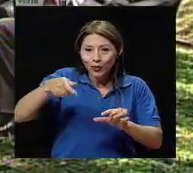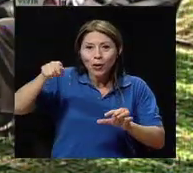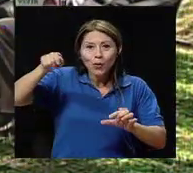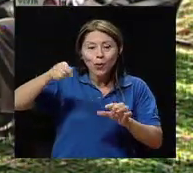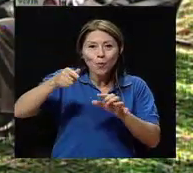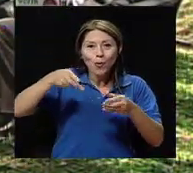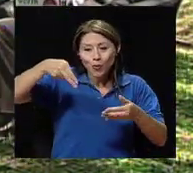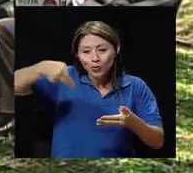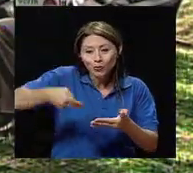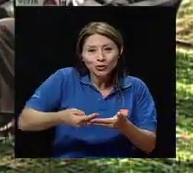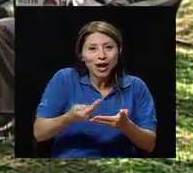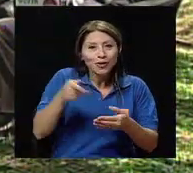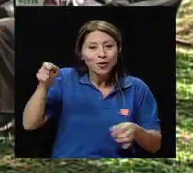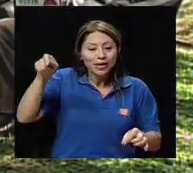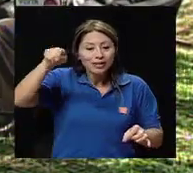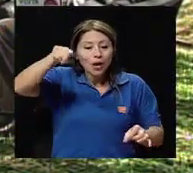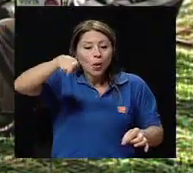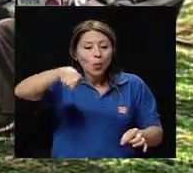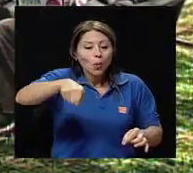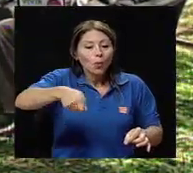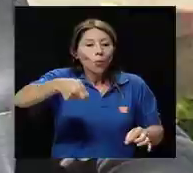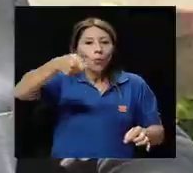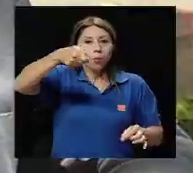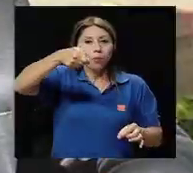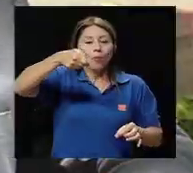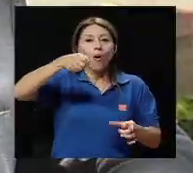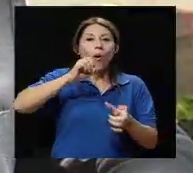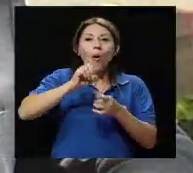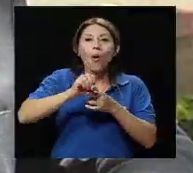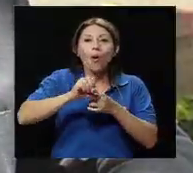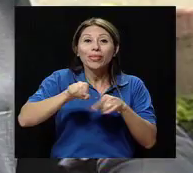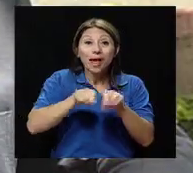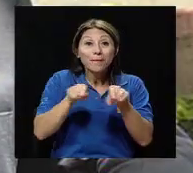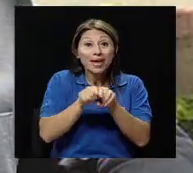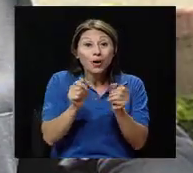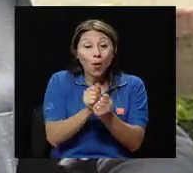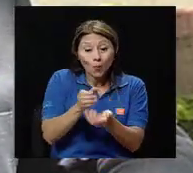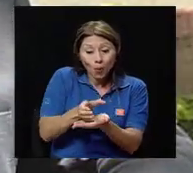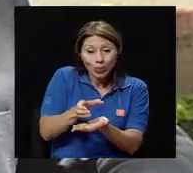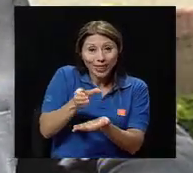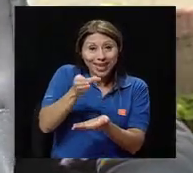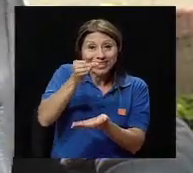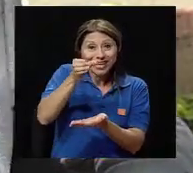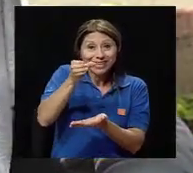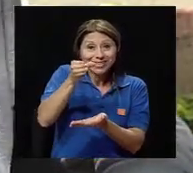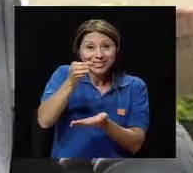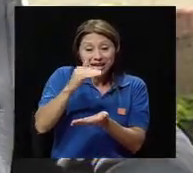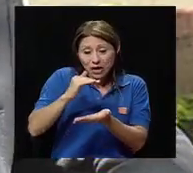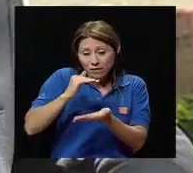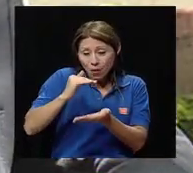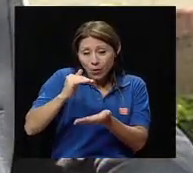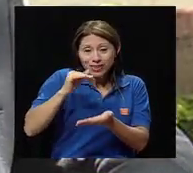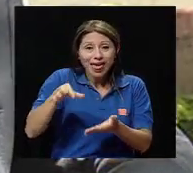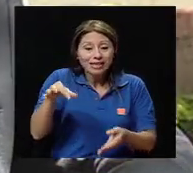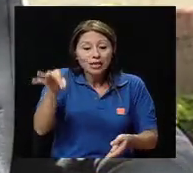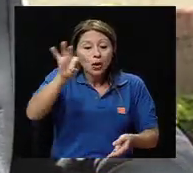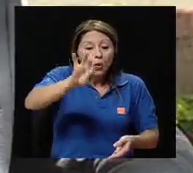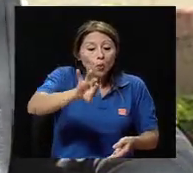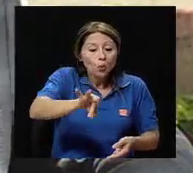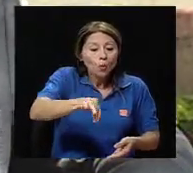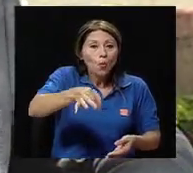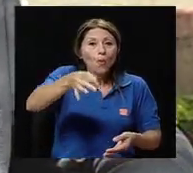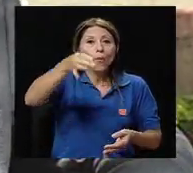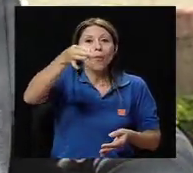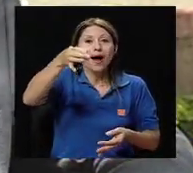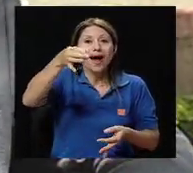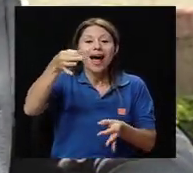o botellas incluso para botellitas cortadas, recortadas, y ahí lo vacían y se manda la muestra. Si